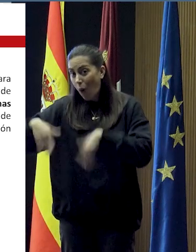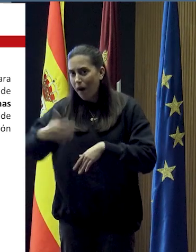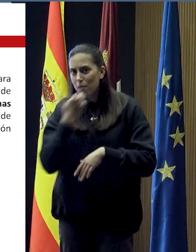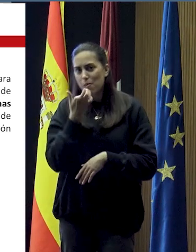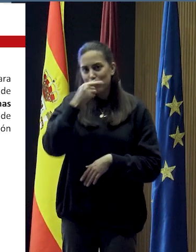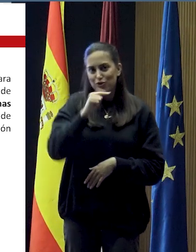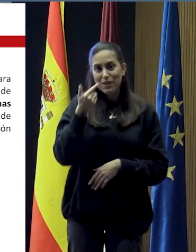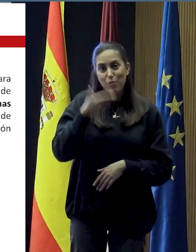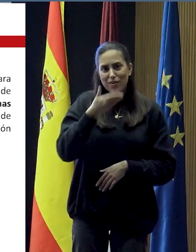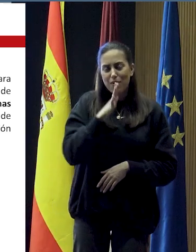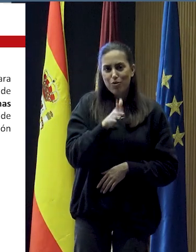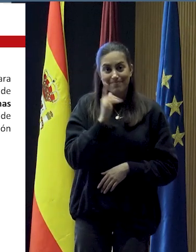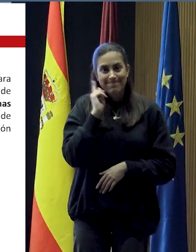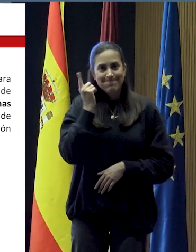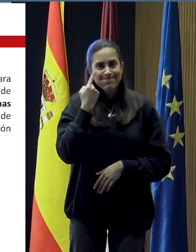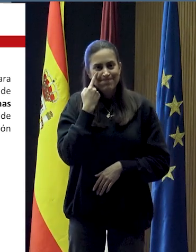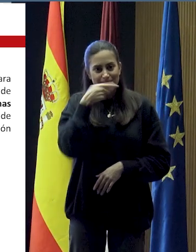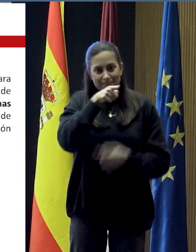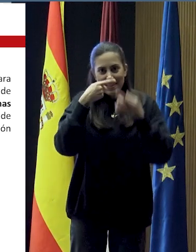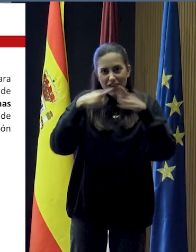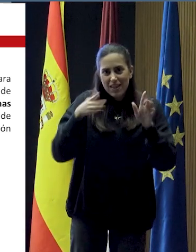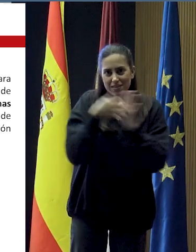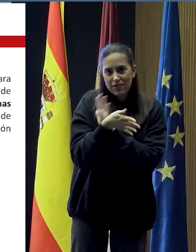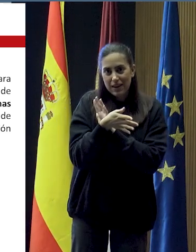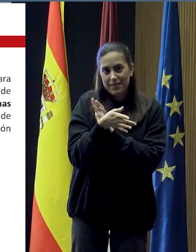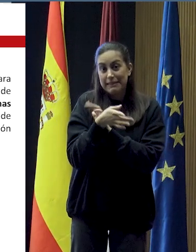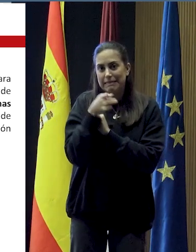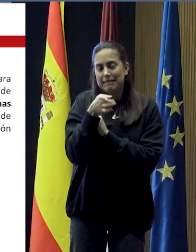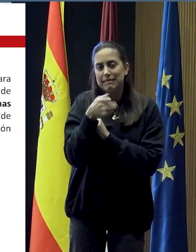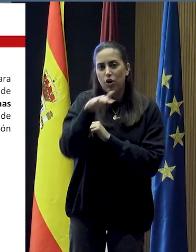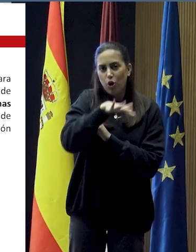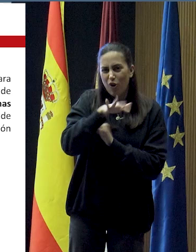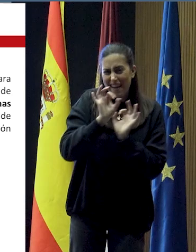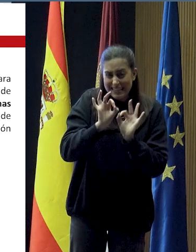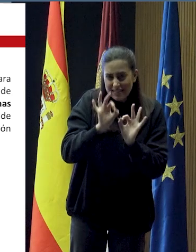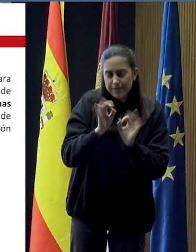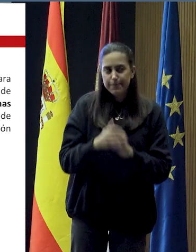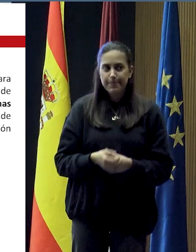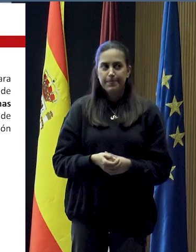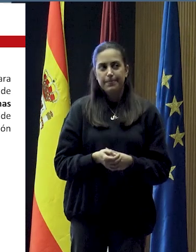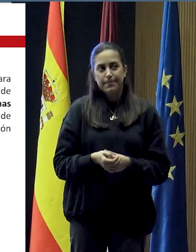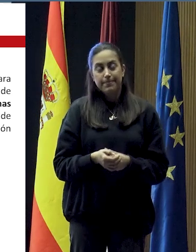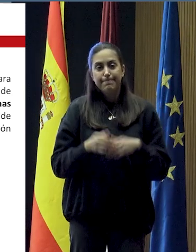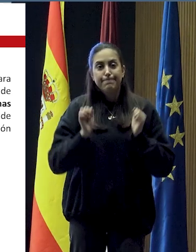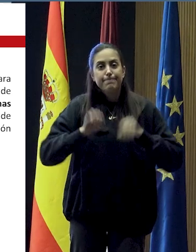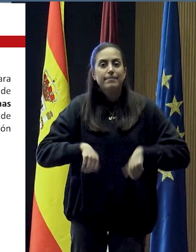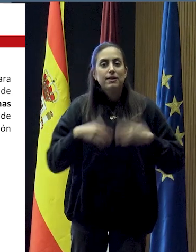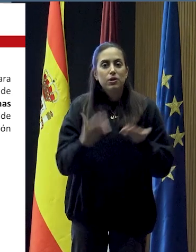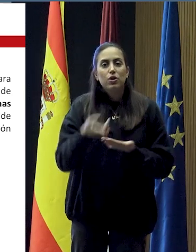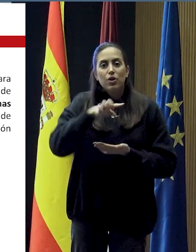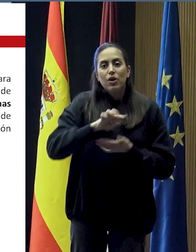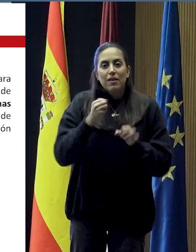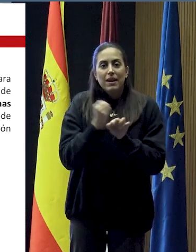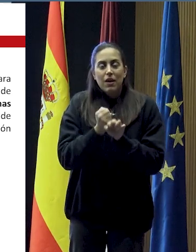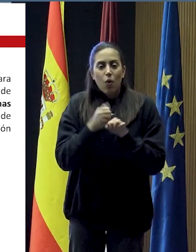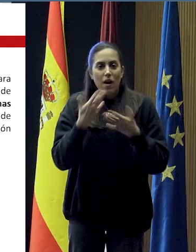decir que aquí podríamos encontrar una diferencia en esa región concreta, ¿vale? Entonces, lo que estamos haciendo es ver